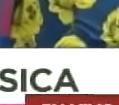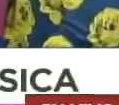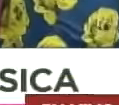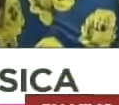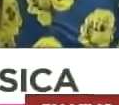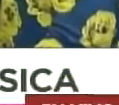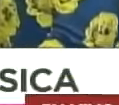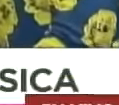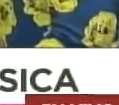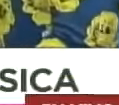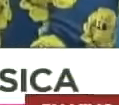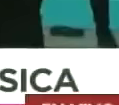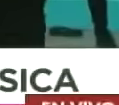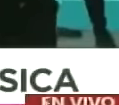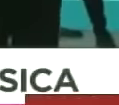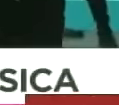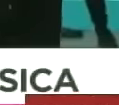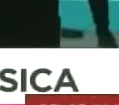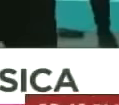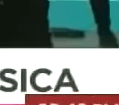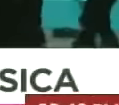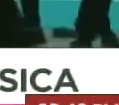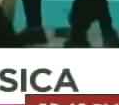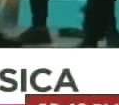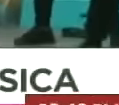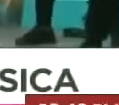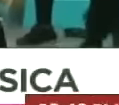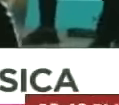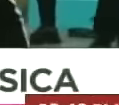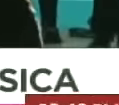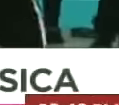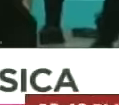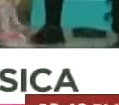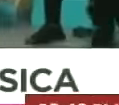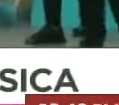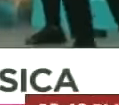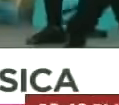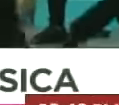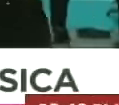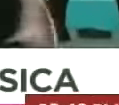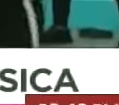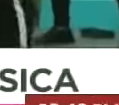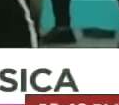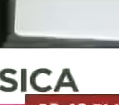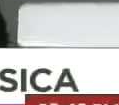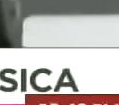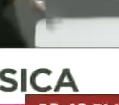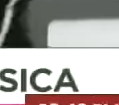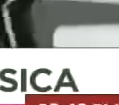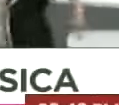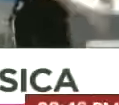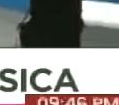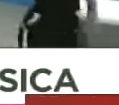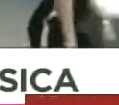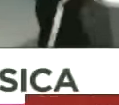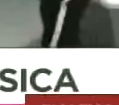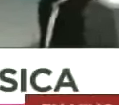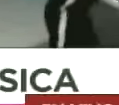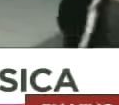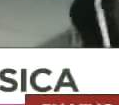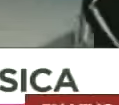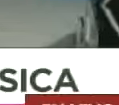Toma mi mano, ríete de todo lo malo venezolano. No me importa lo que diga, pues